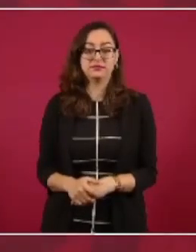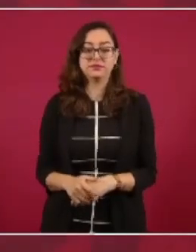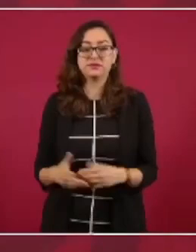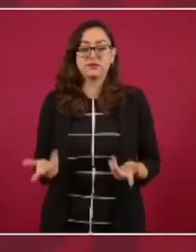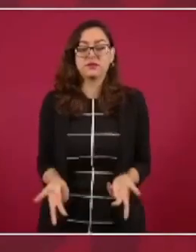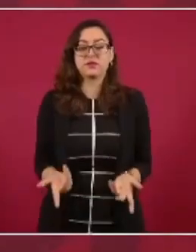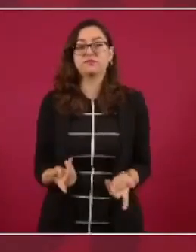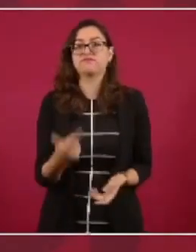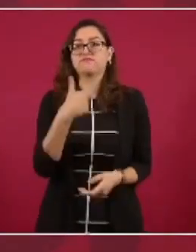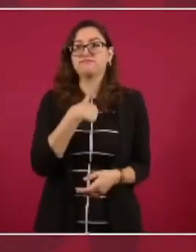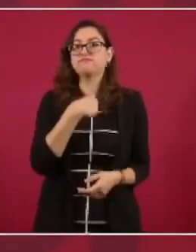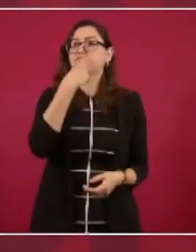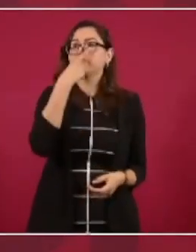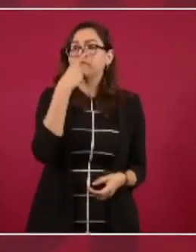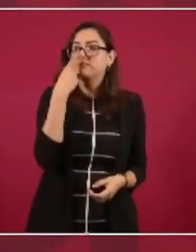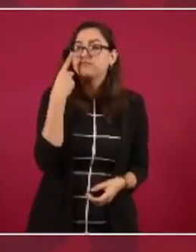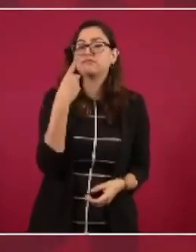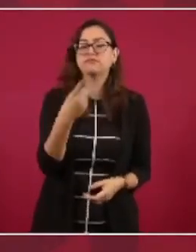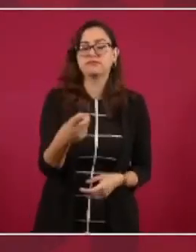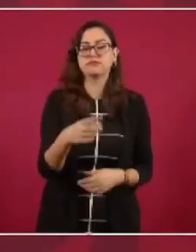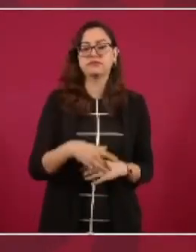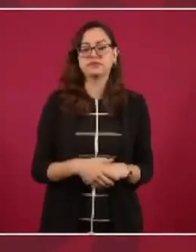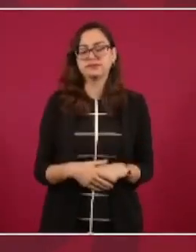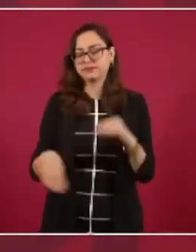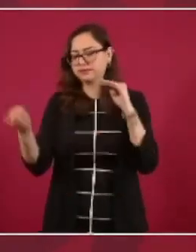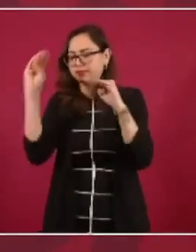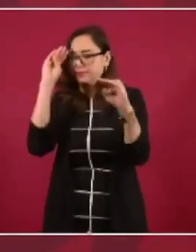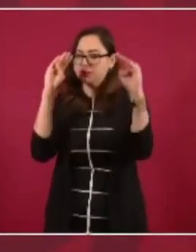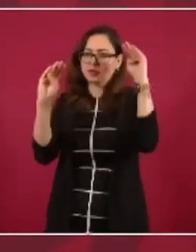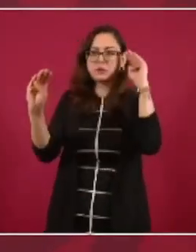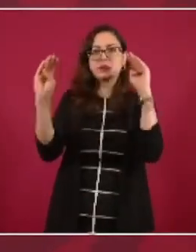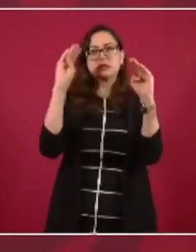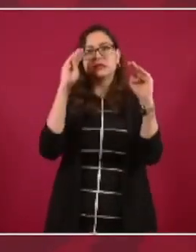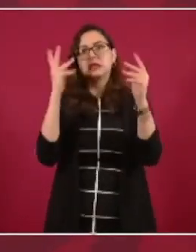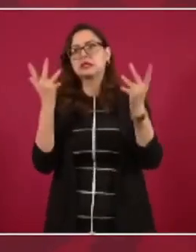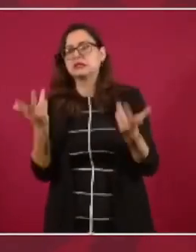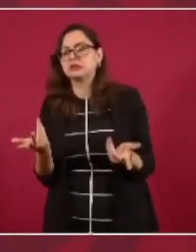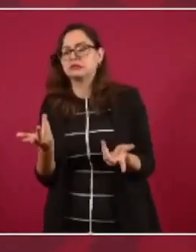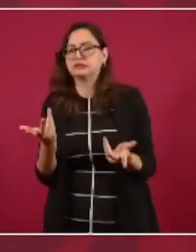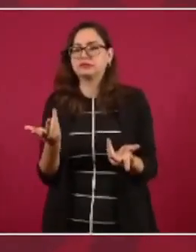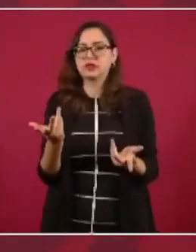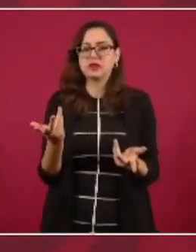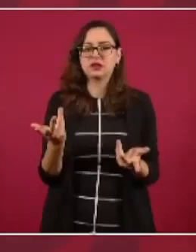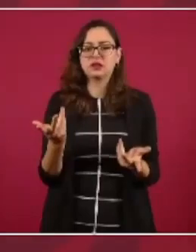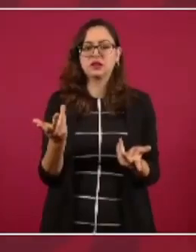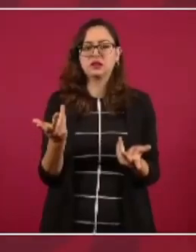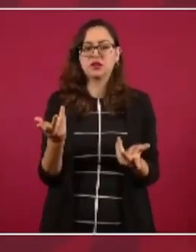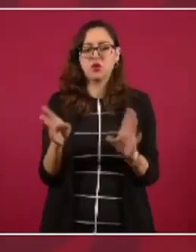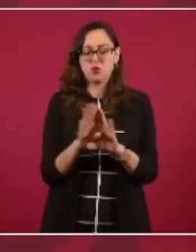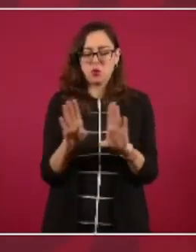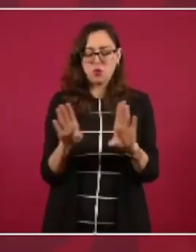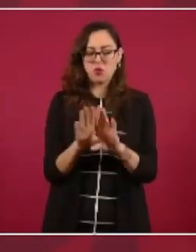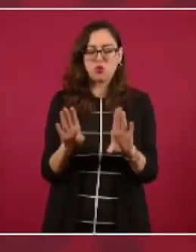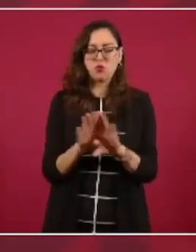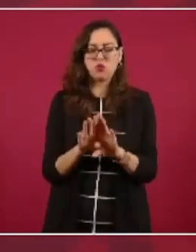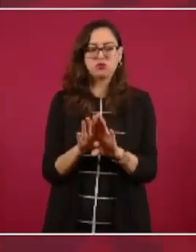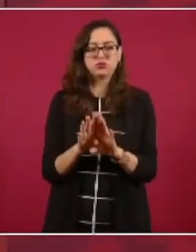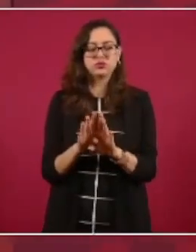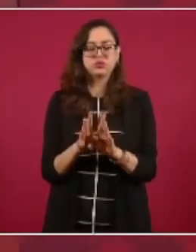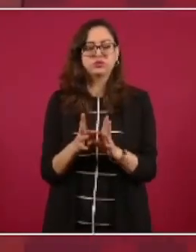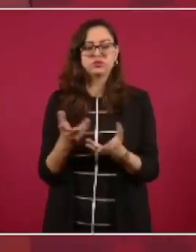tenía yo la disyuntiva, porque la política